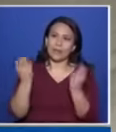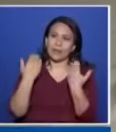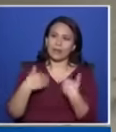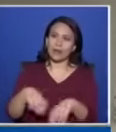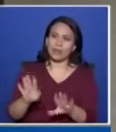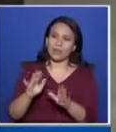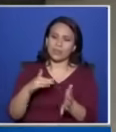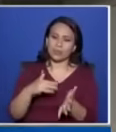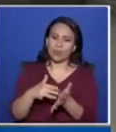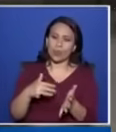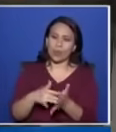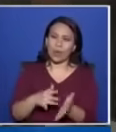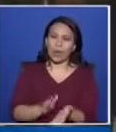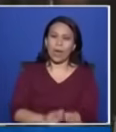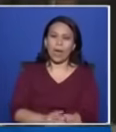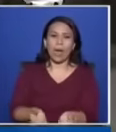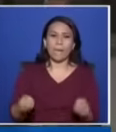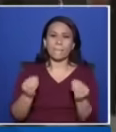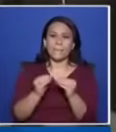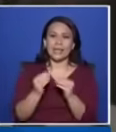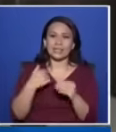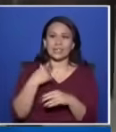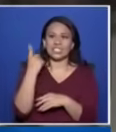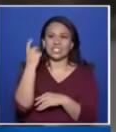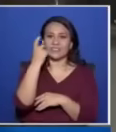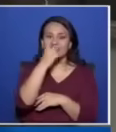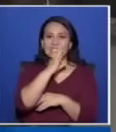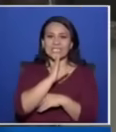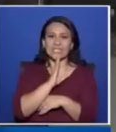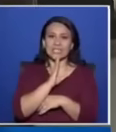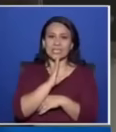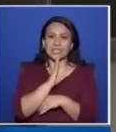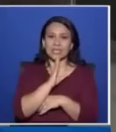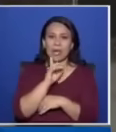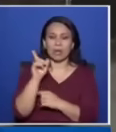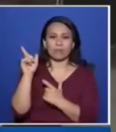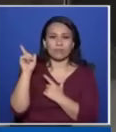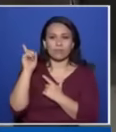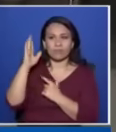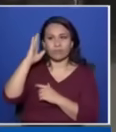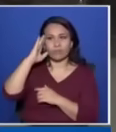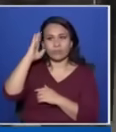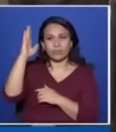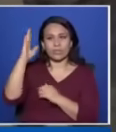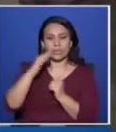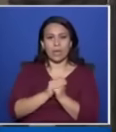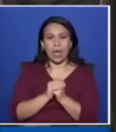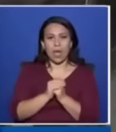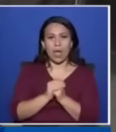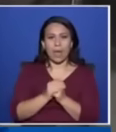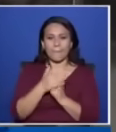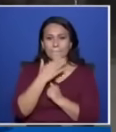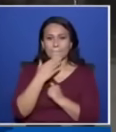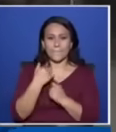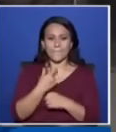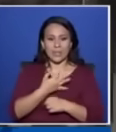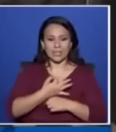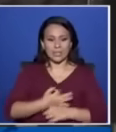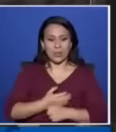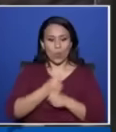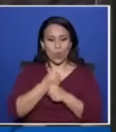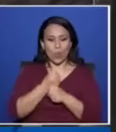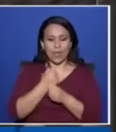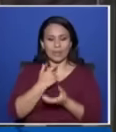clases. Entonces, de alguna u otra manera, ya sea militares o que nos manden, que sería lo más factible y para tranquilidad